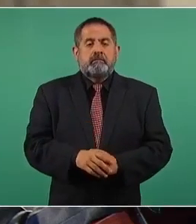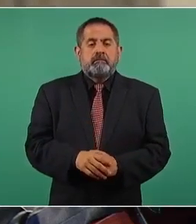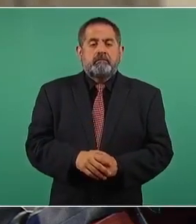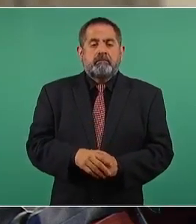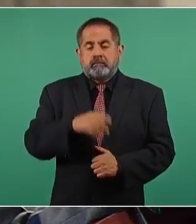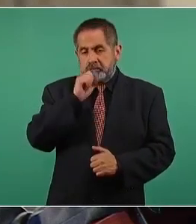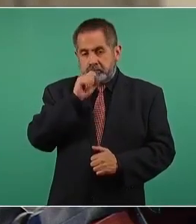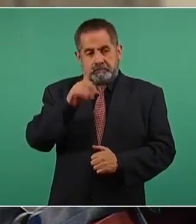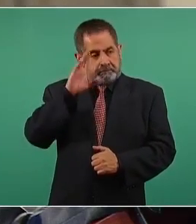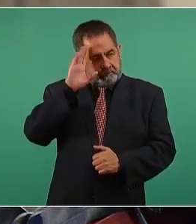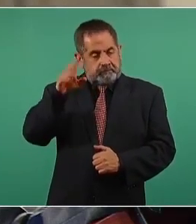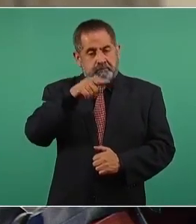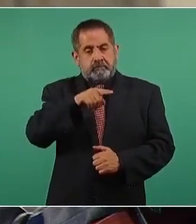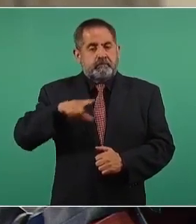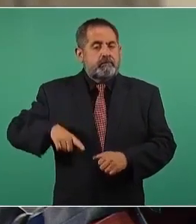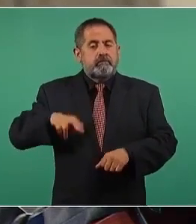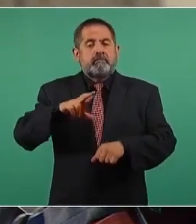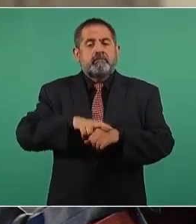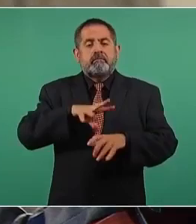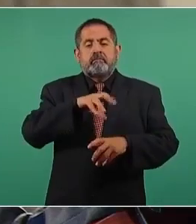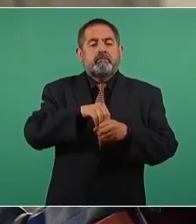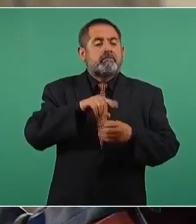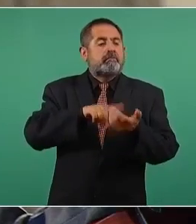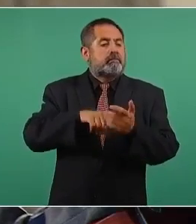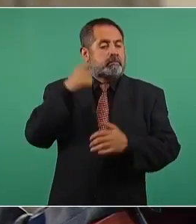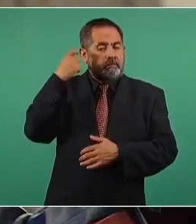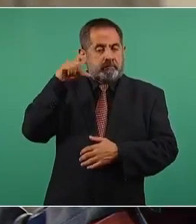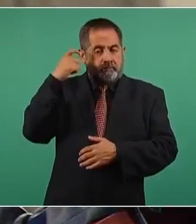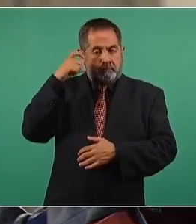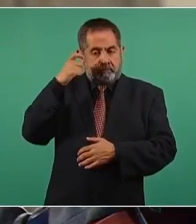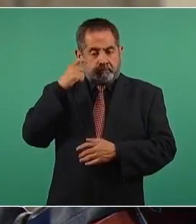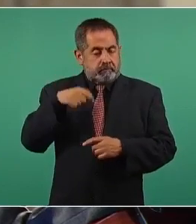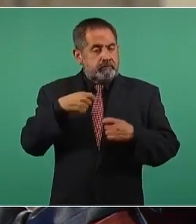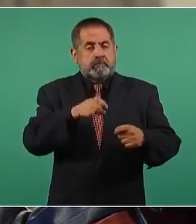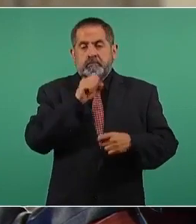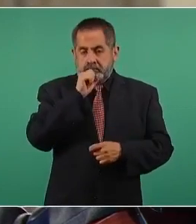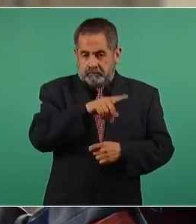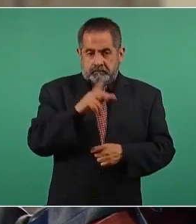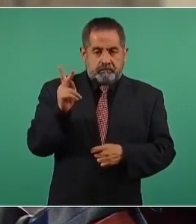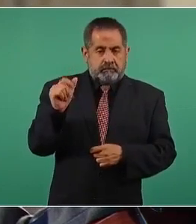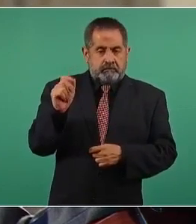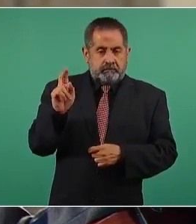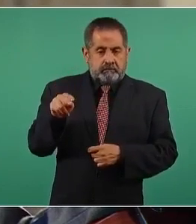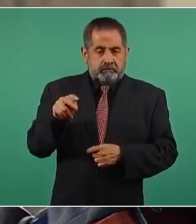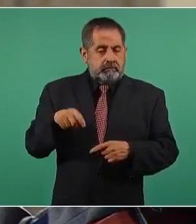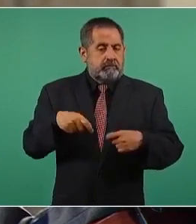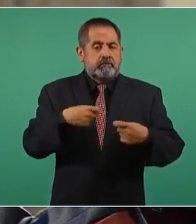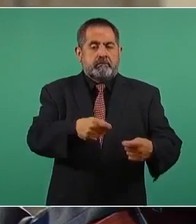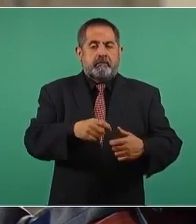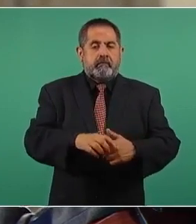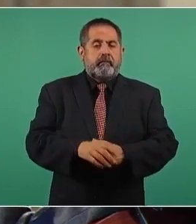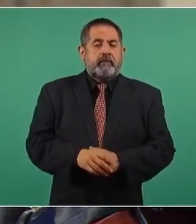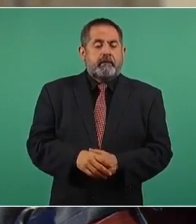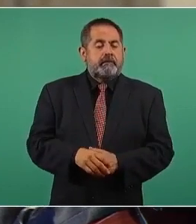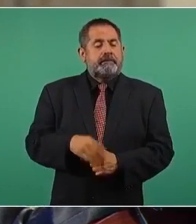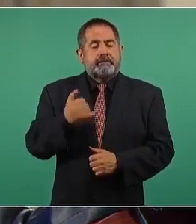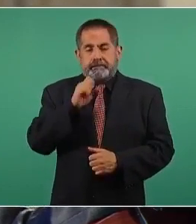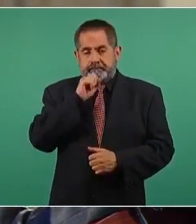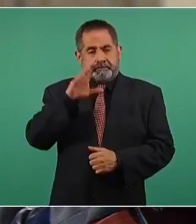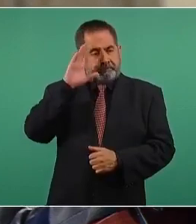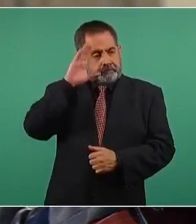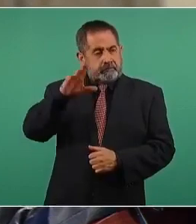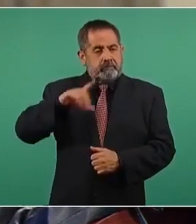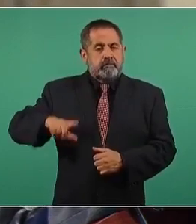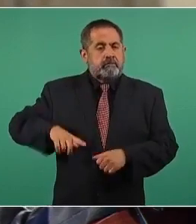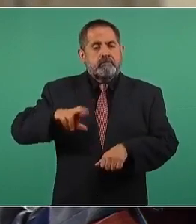Y un saludo al gobernador electo de Querétaro, también del PAN. Y un saludo al